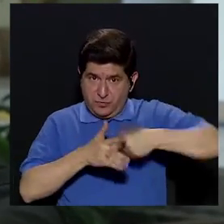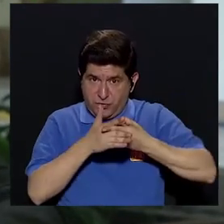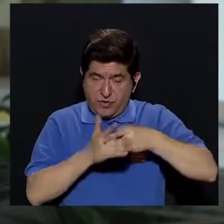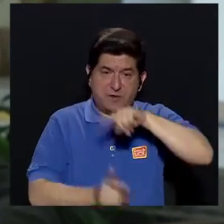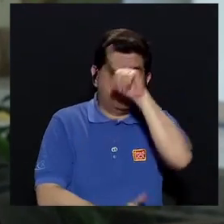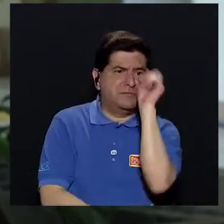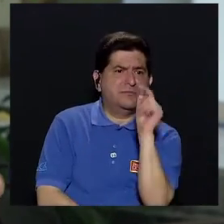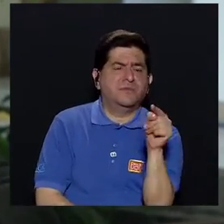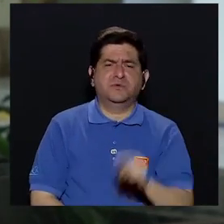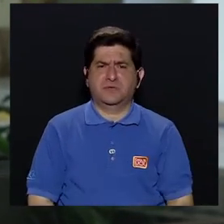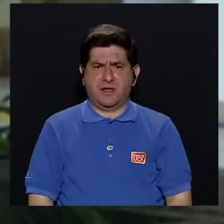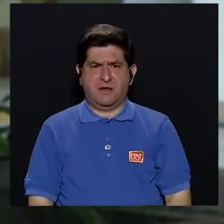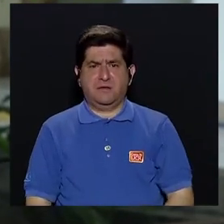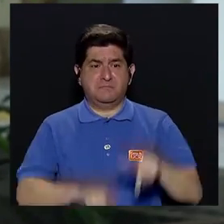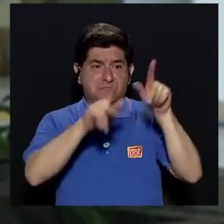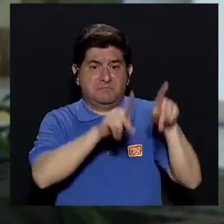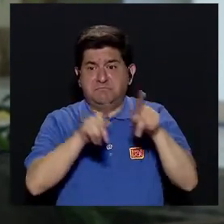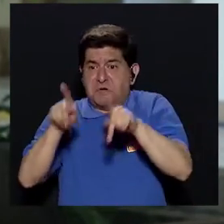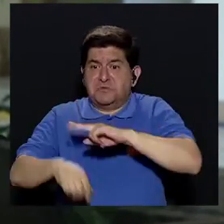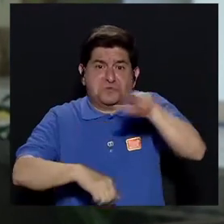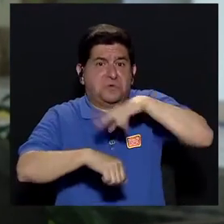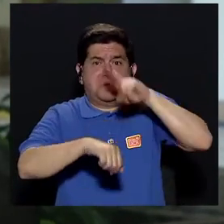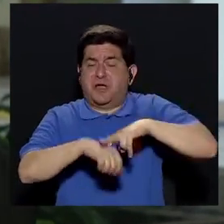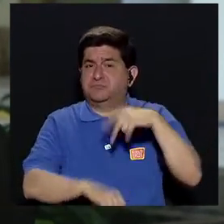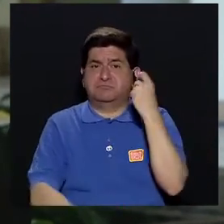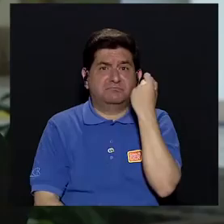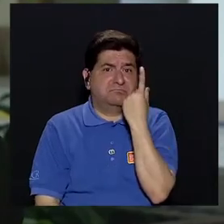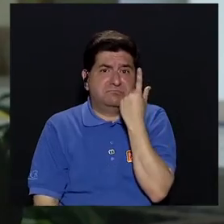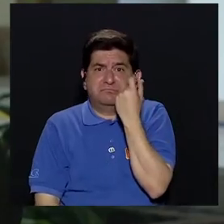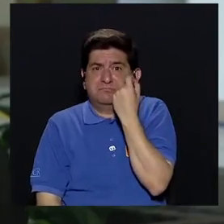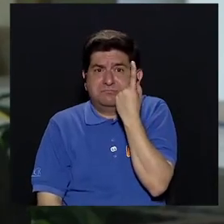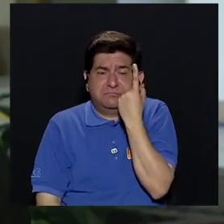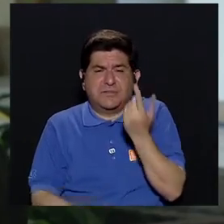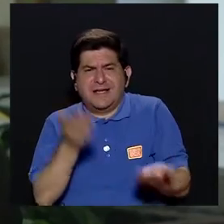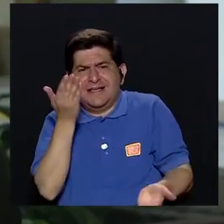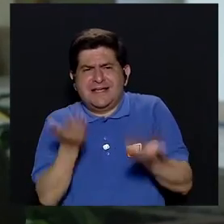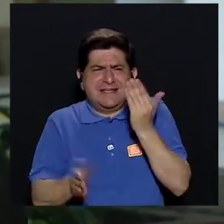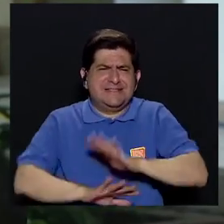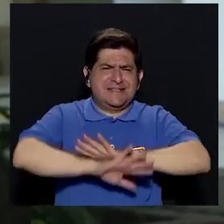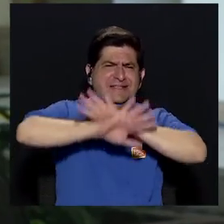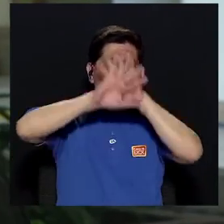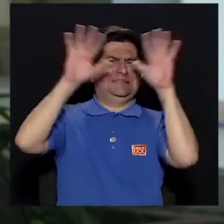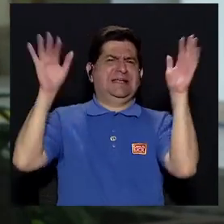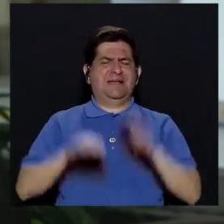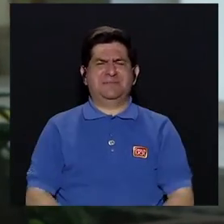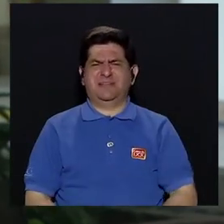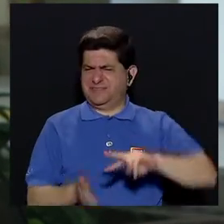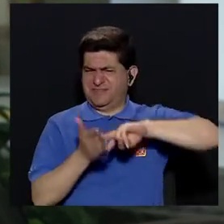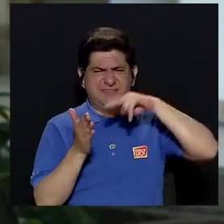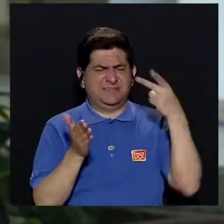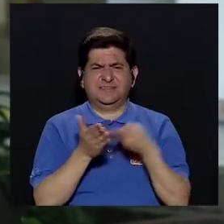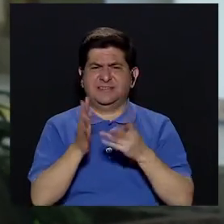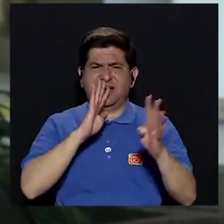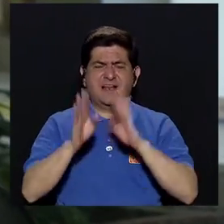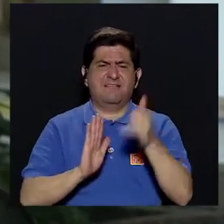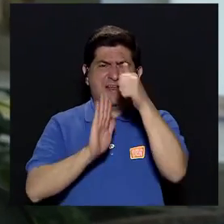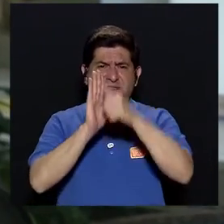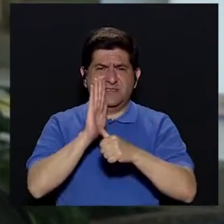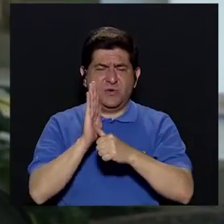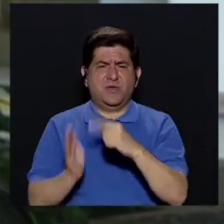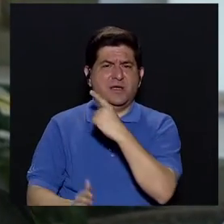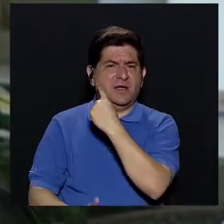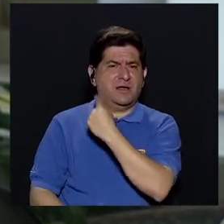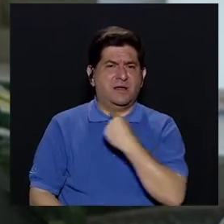programa que las personas normalmente no tenemos como muy claro qué estamos hablando cuando hablamos de